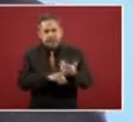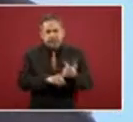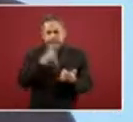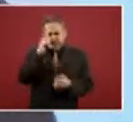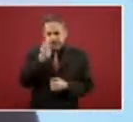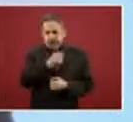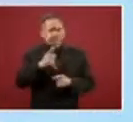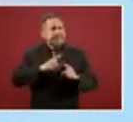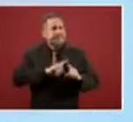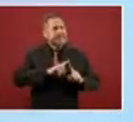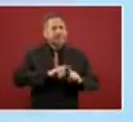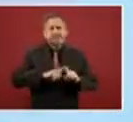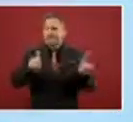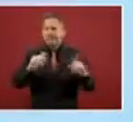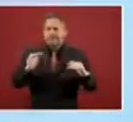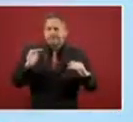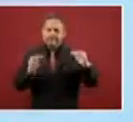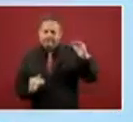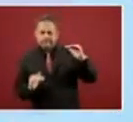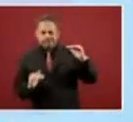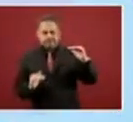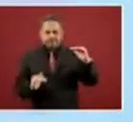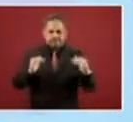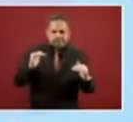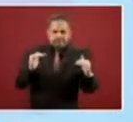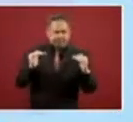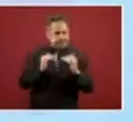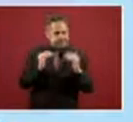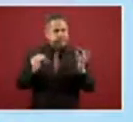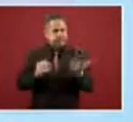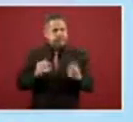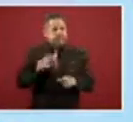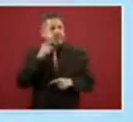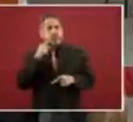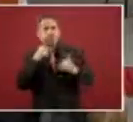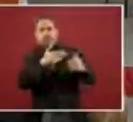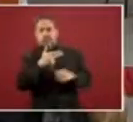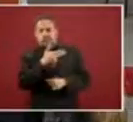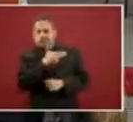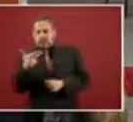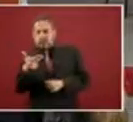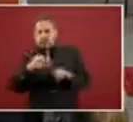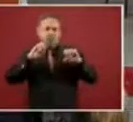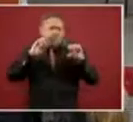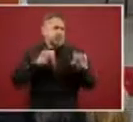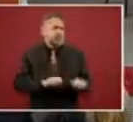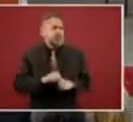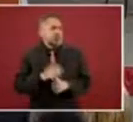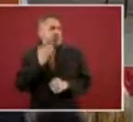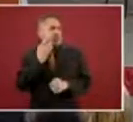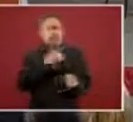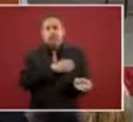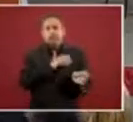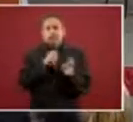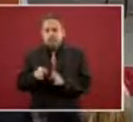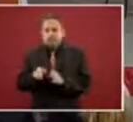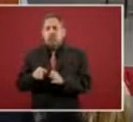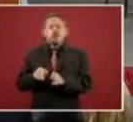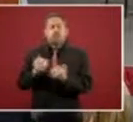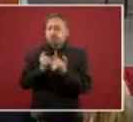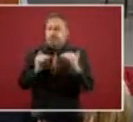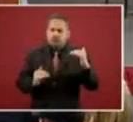grandes disparidades entre aquellas regiones con hoteles de lujo y asimismo pues aquella población que atiende y